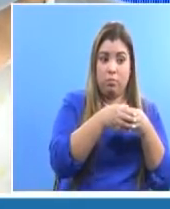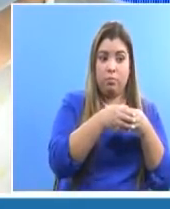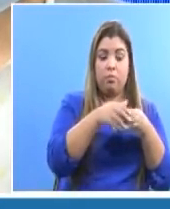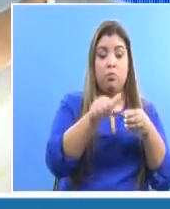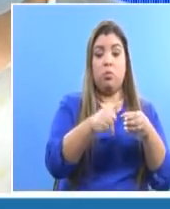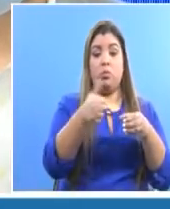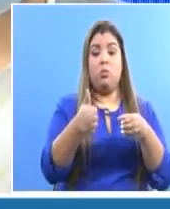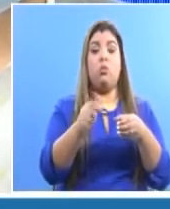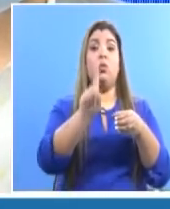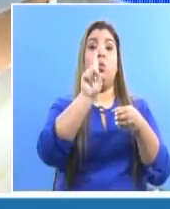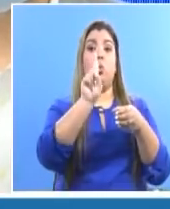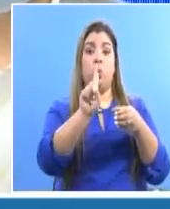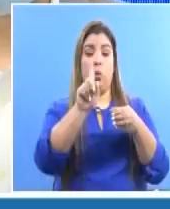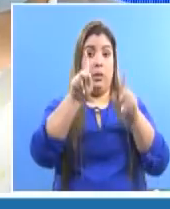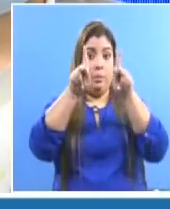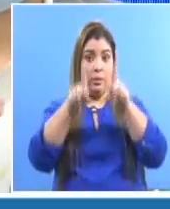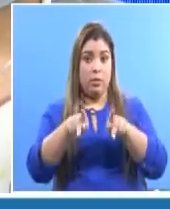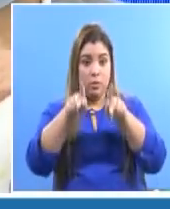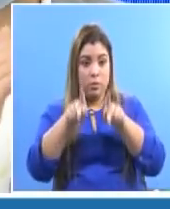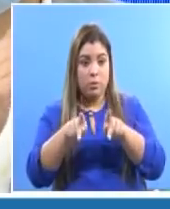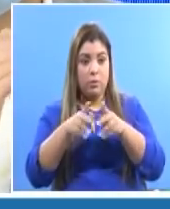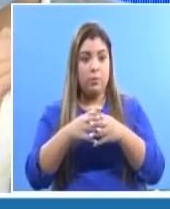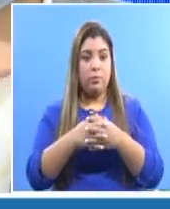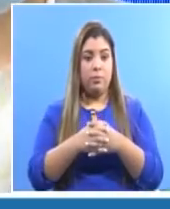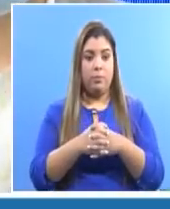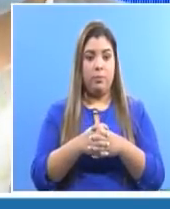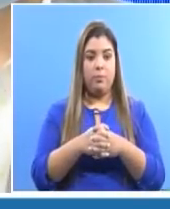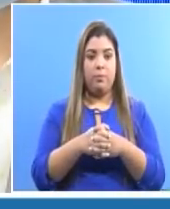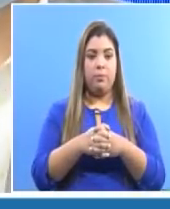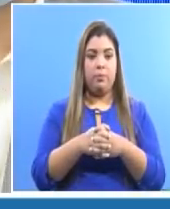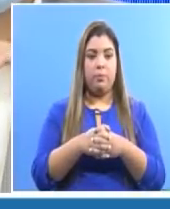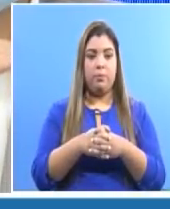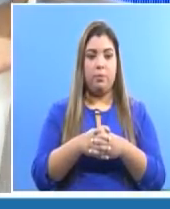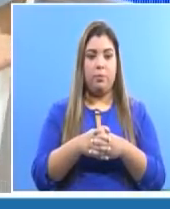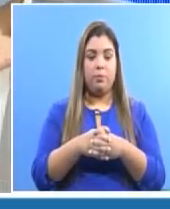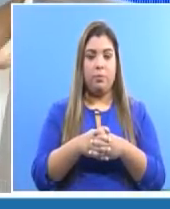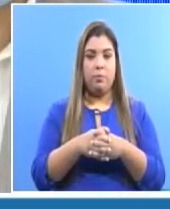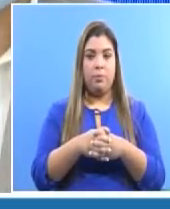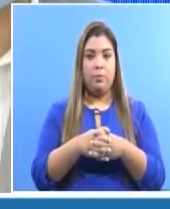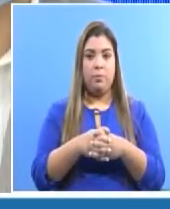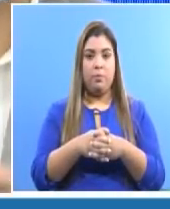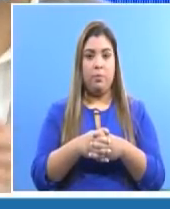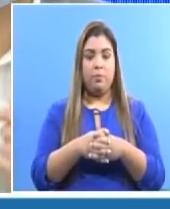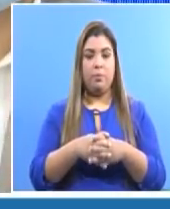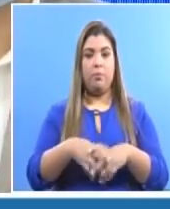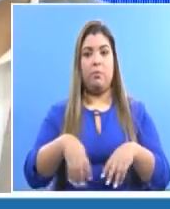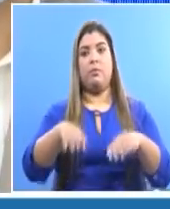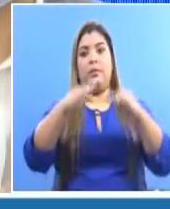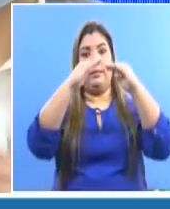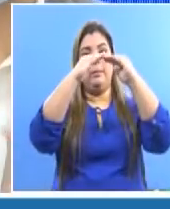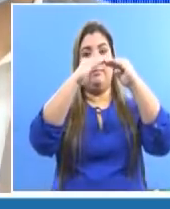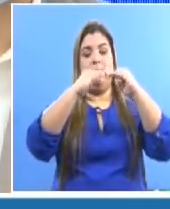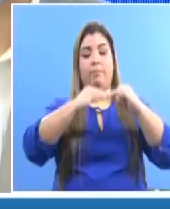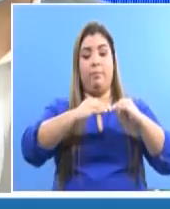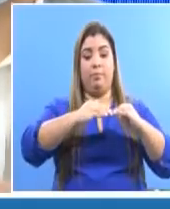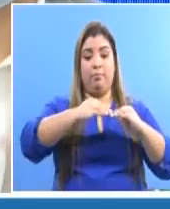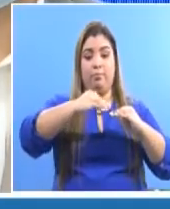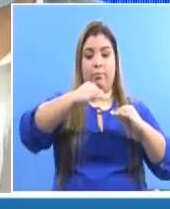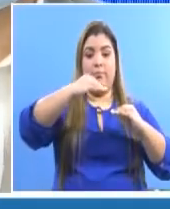alcanzamos nosotros a llegar, que hubo una tasa que era lo que llamábamos, era una meseta donde se venían